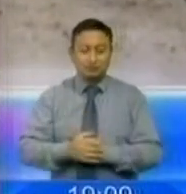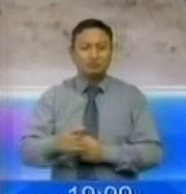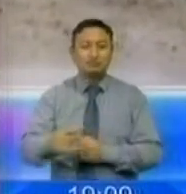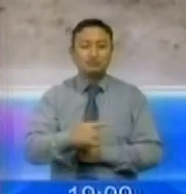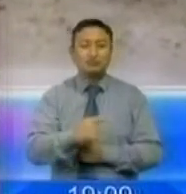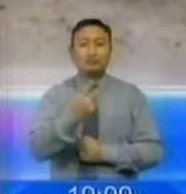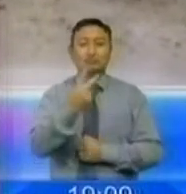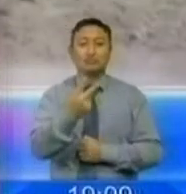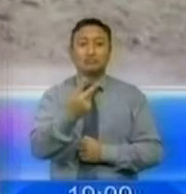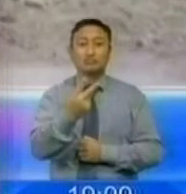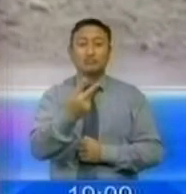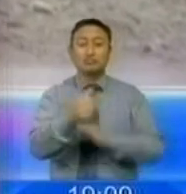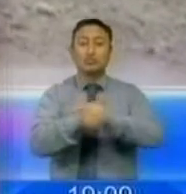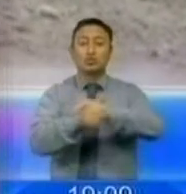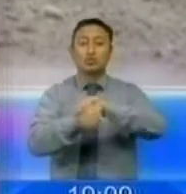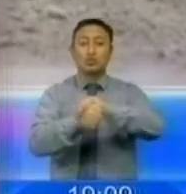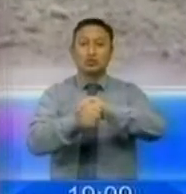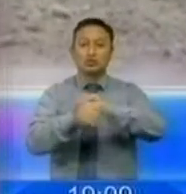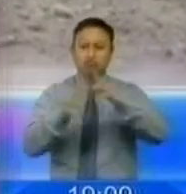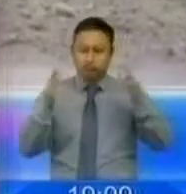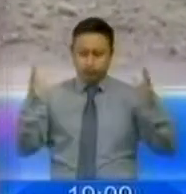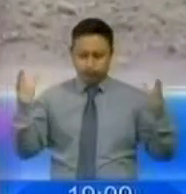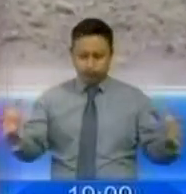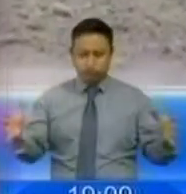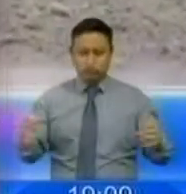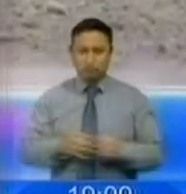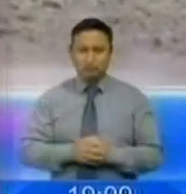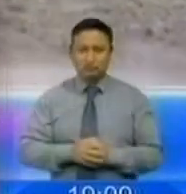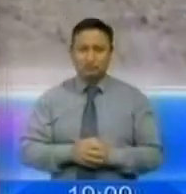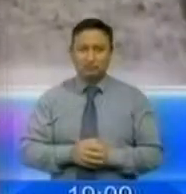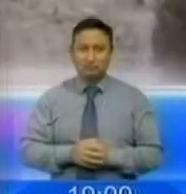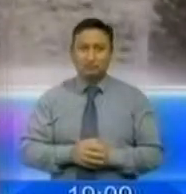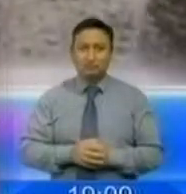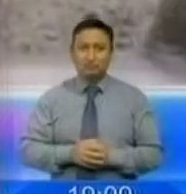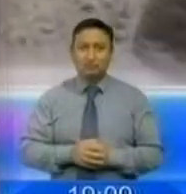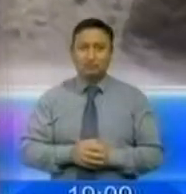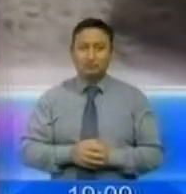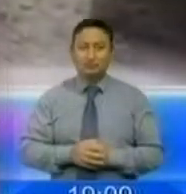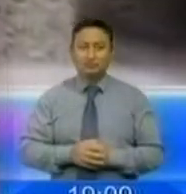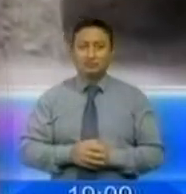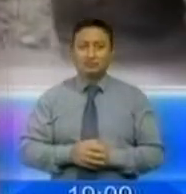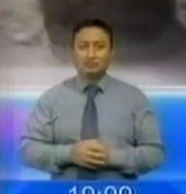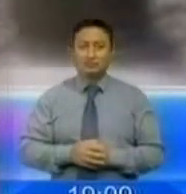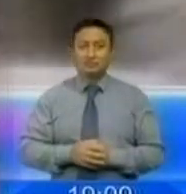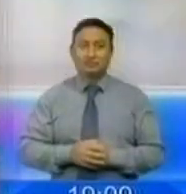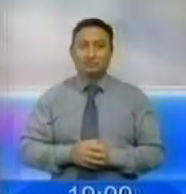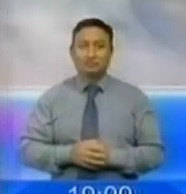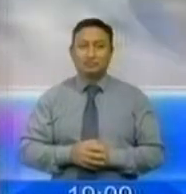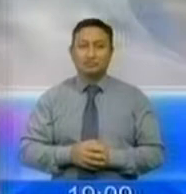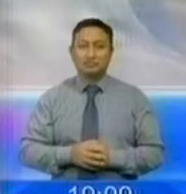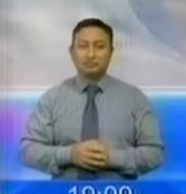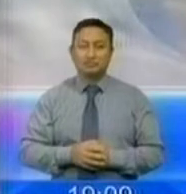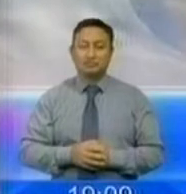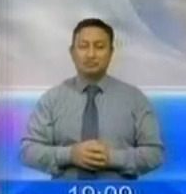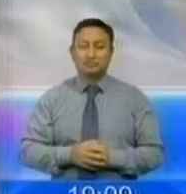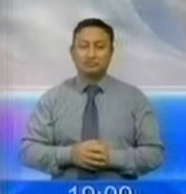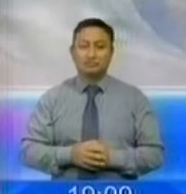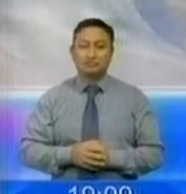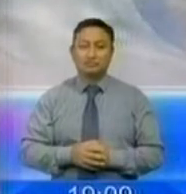dos especies de tortugas gigantes, conocidas como Chelonoidis vicinam y Gunderi.